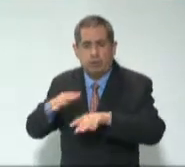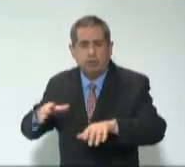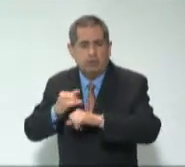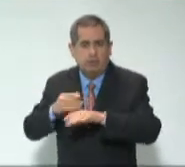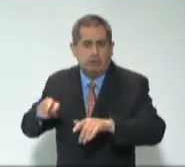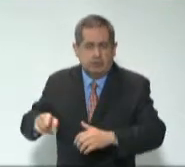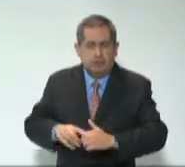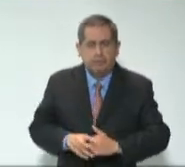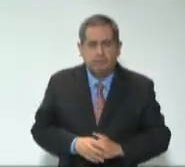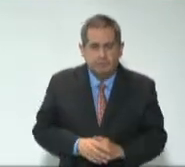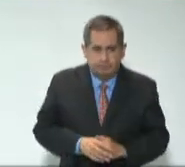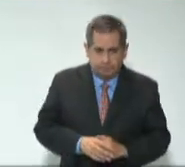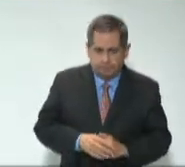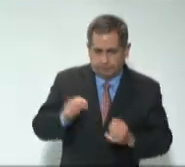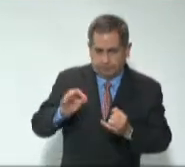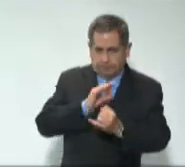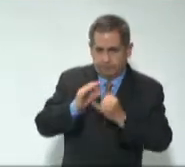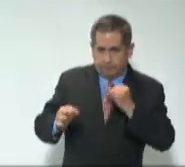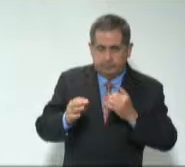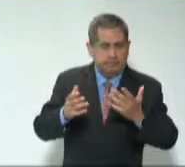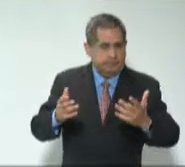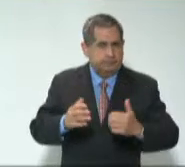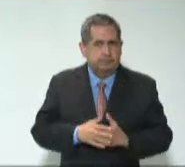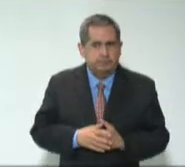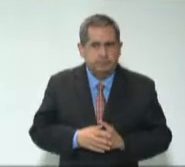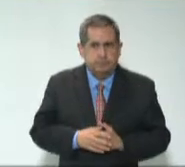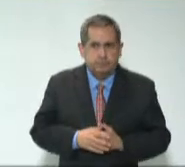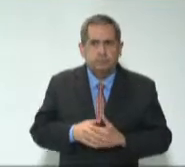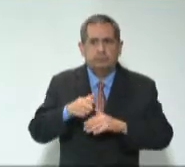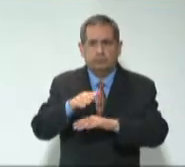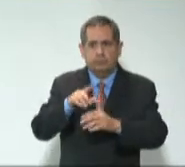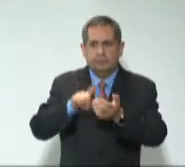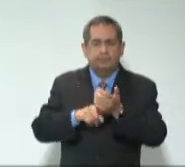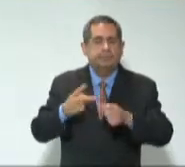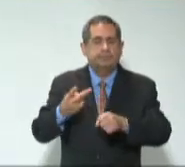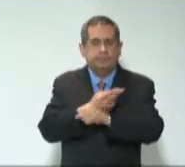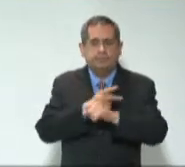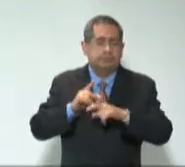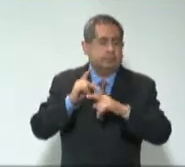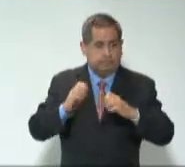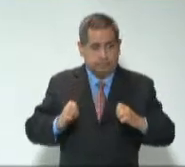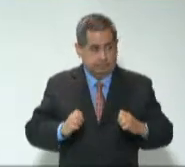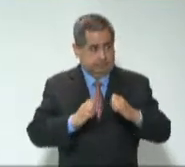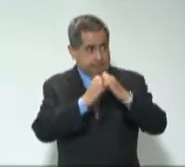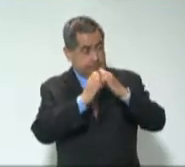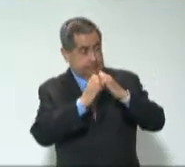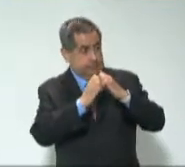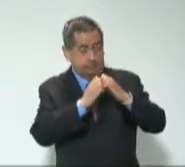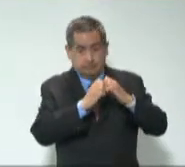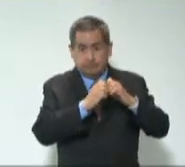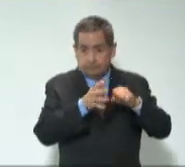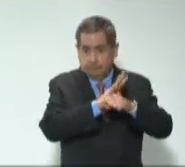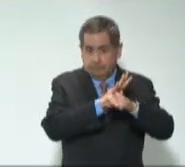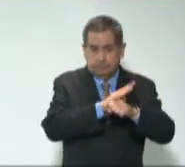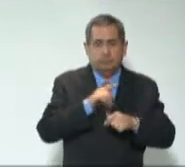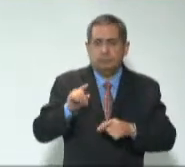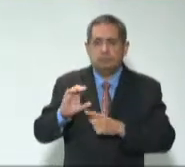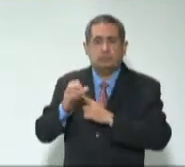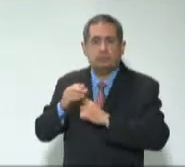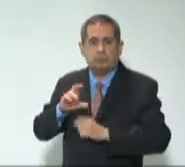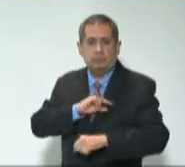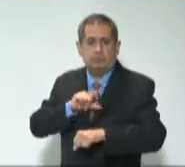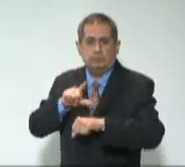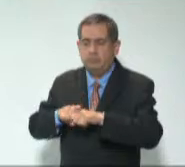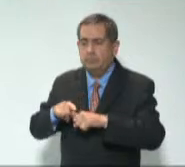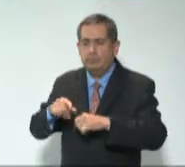solicitada por último si bien derivado de la situación de emergencia sanitaria el comité especializado de